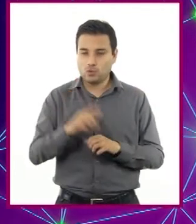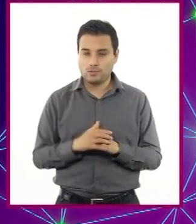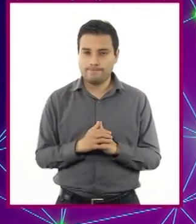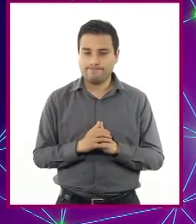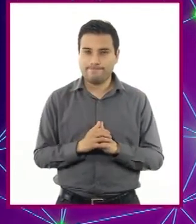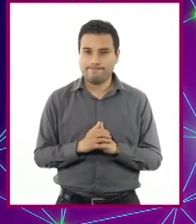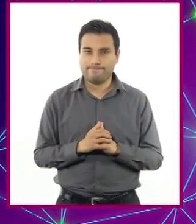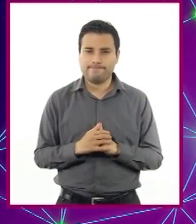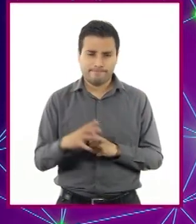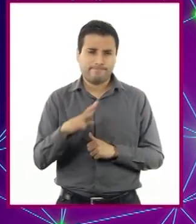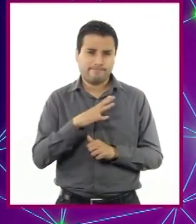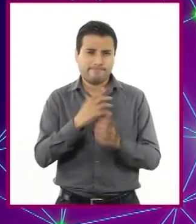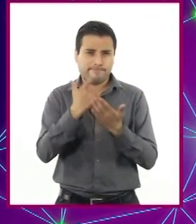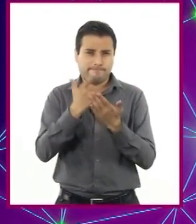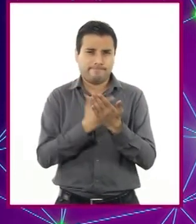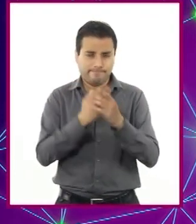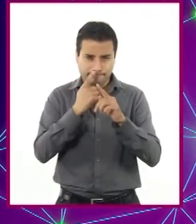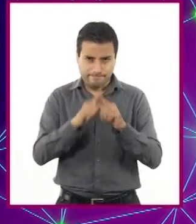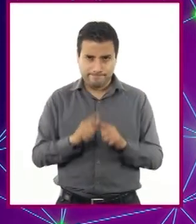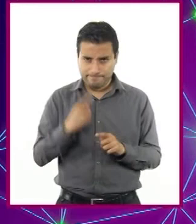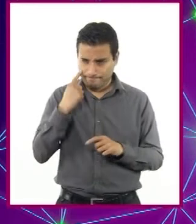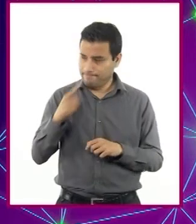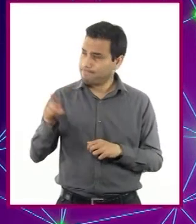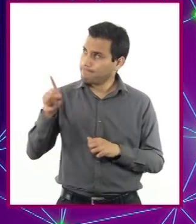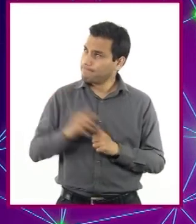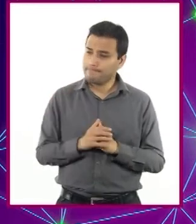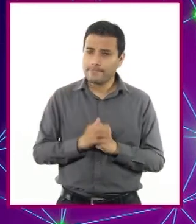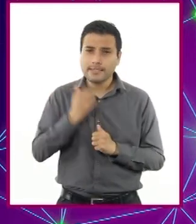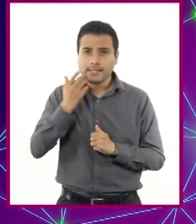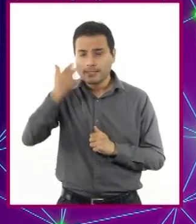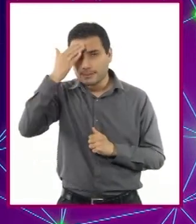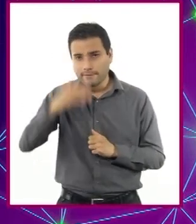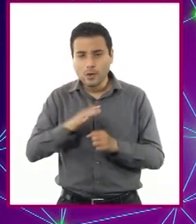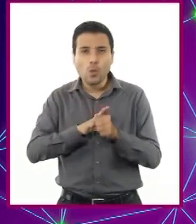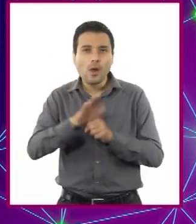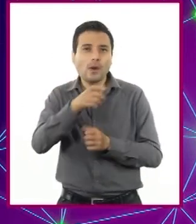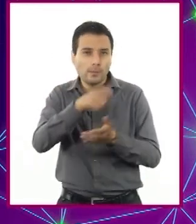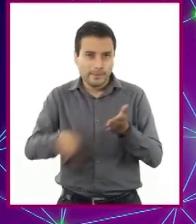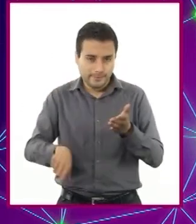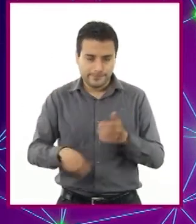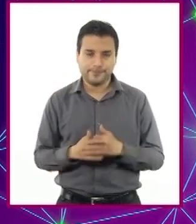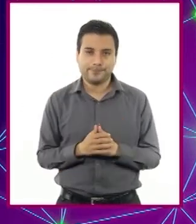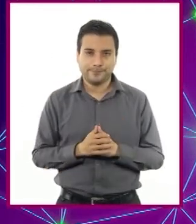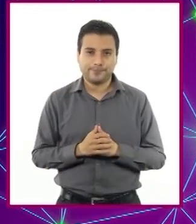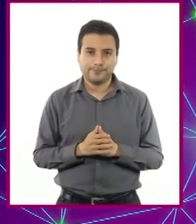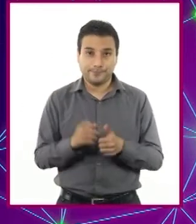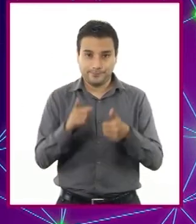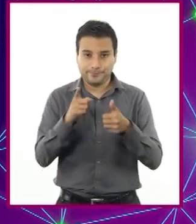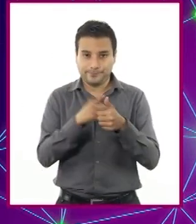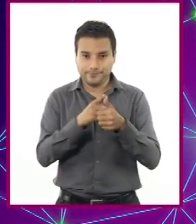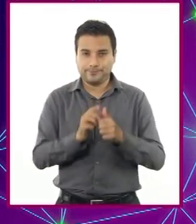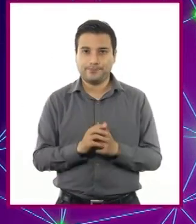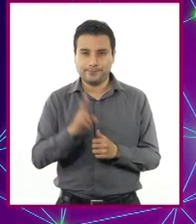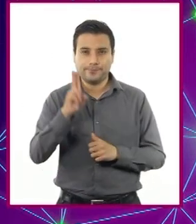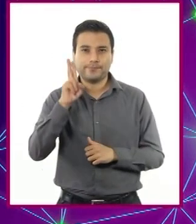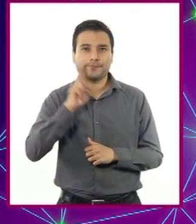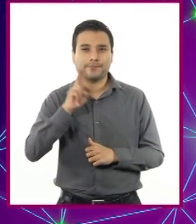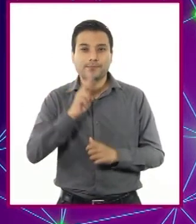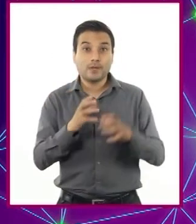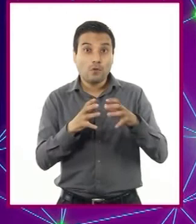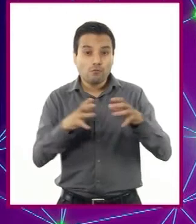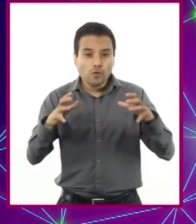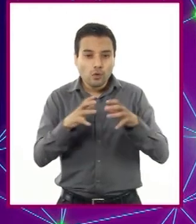Tiene un catálogo con los siguientes recipientes y quiere saber cuáles puede comprar. Primero, saquemos el volumen de todos